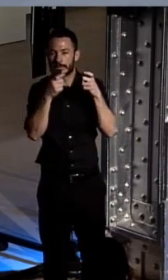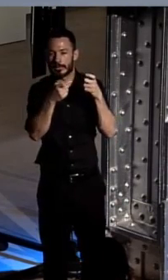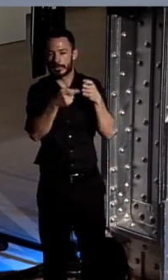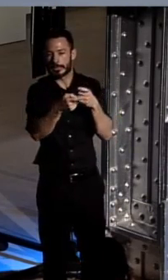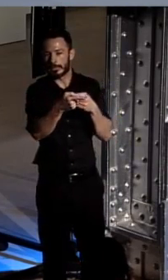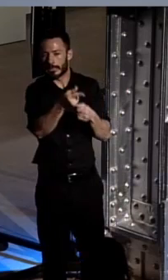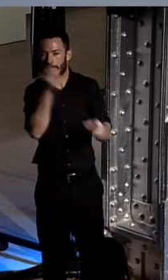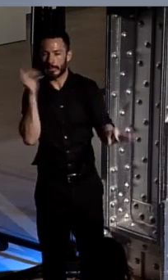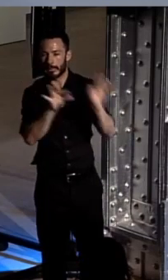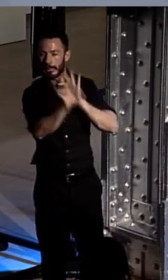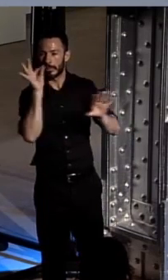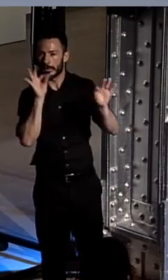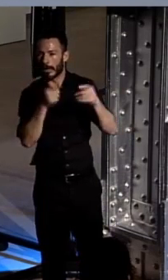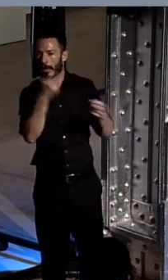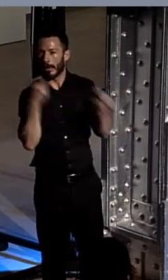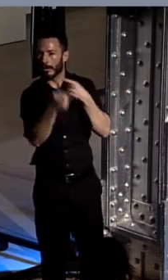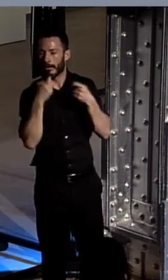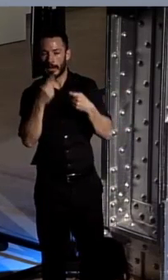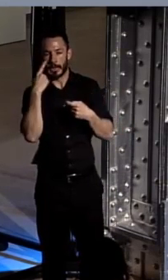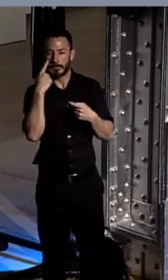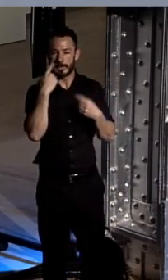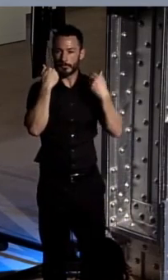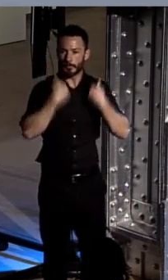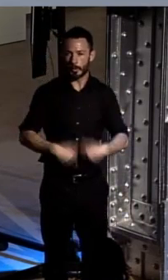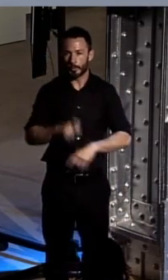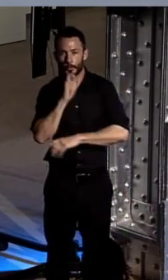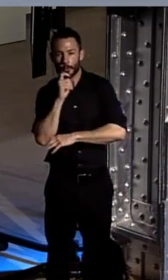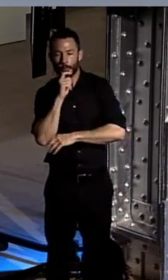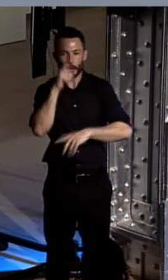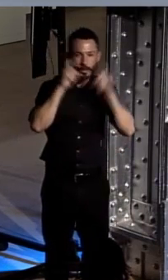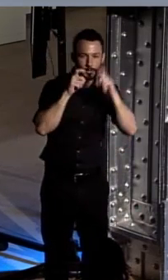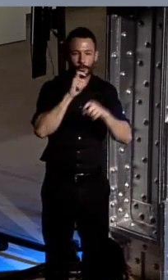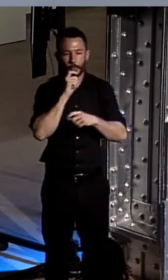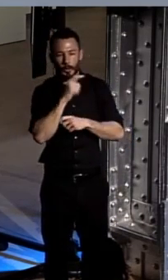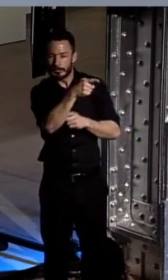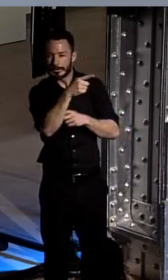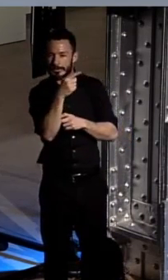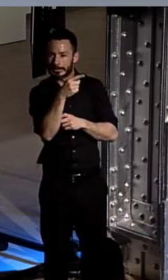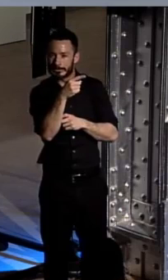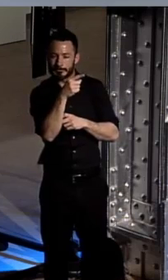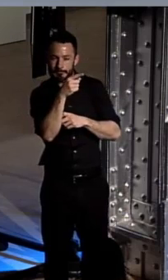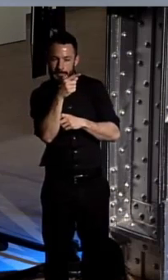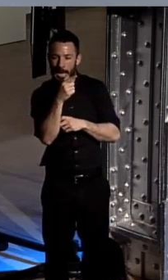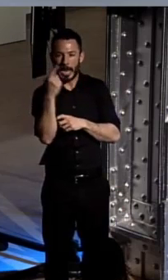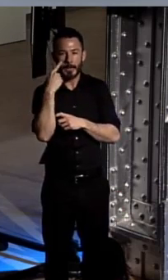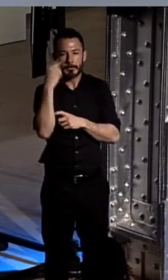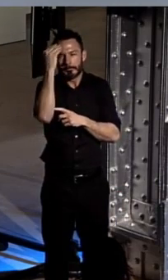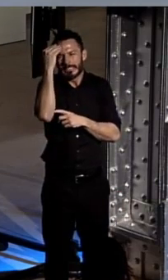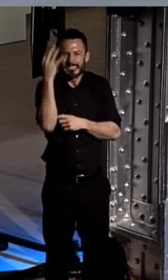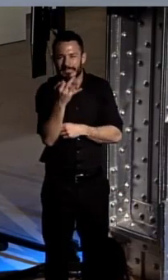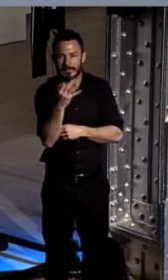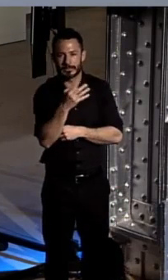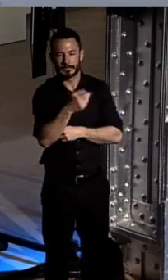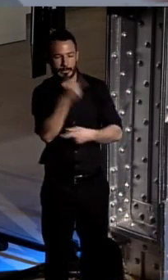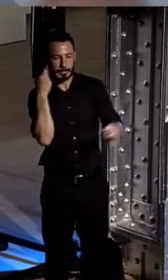de posturas, de palabras, de gestos, qué es lo que el otro piensa, qué es lo que el otro experimenta. Y para eso no hace falta tanta tecnología. Entonces lo que quiero que compartamos